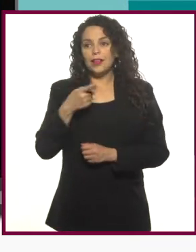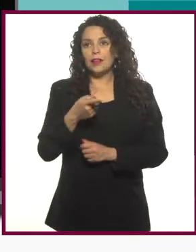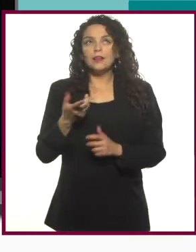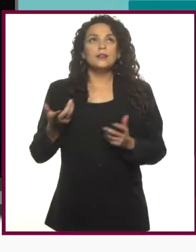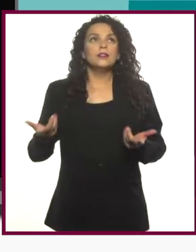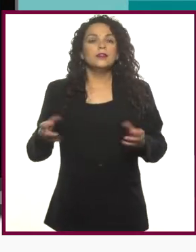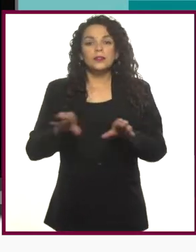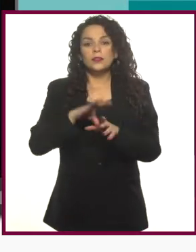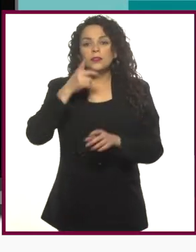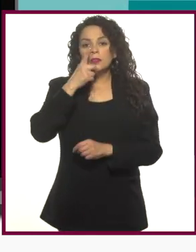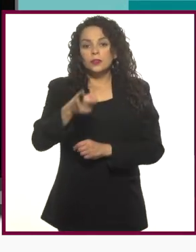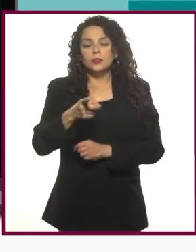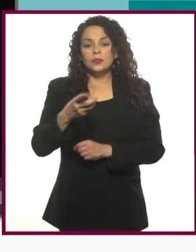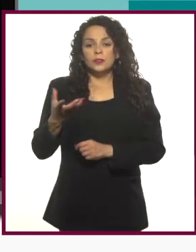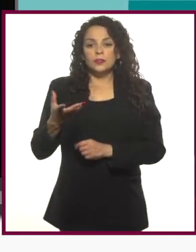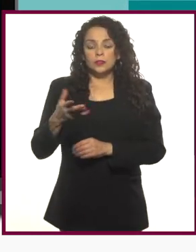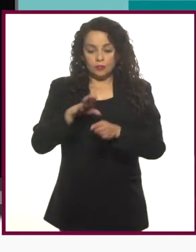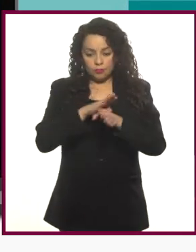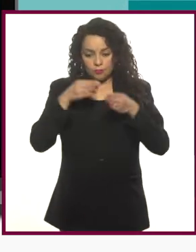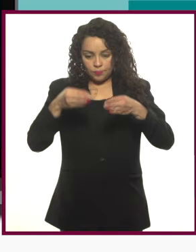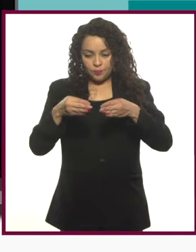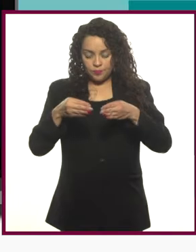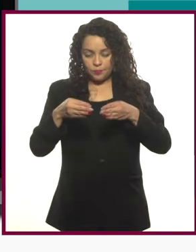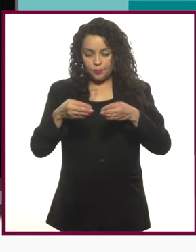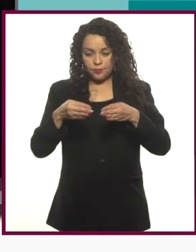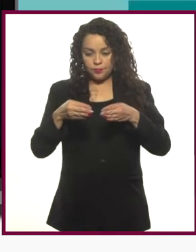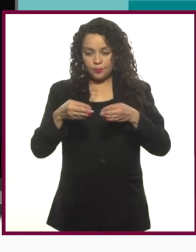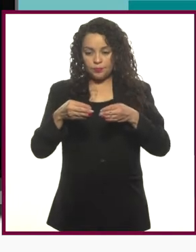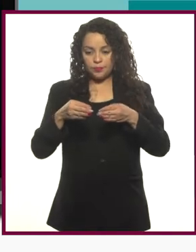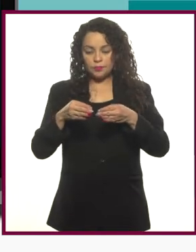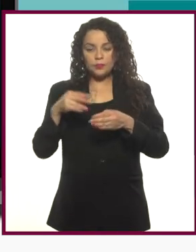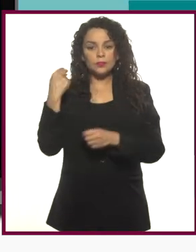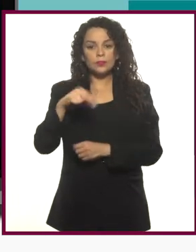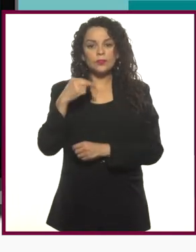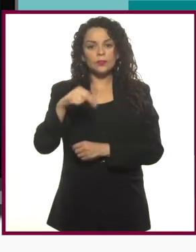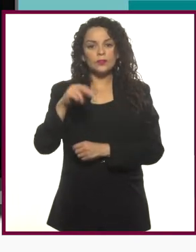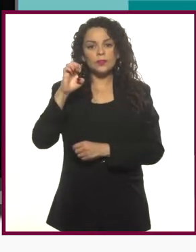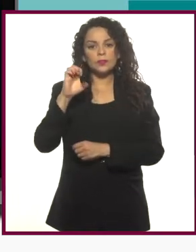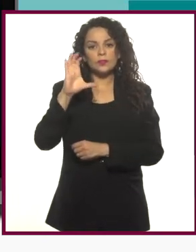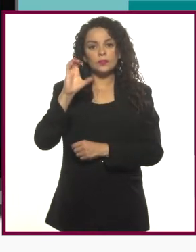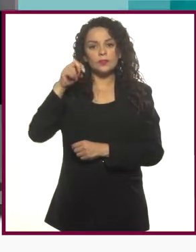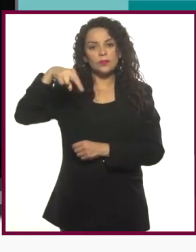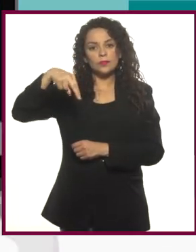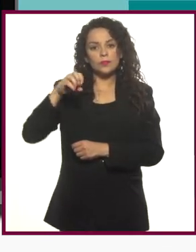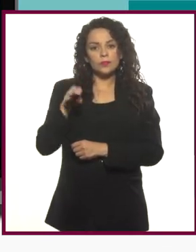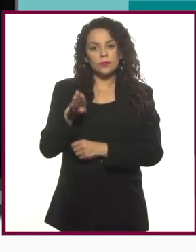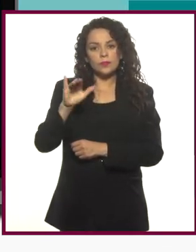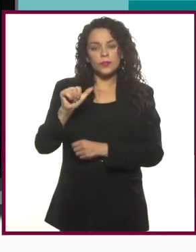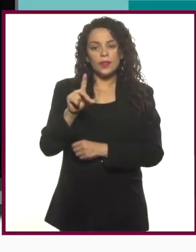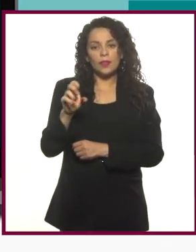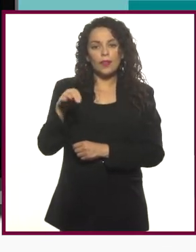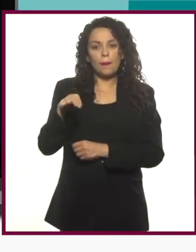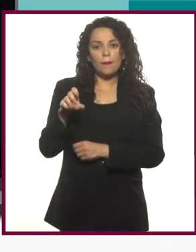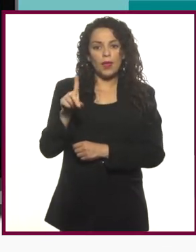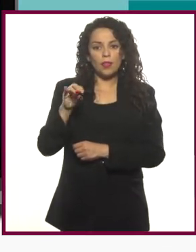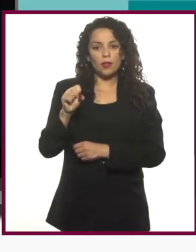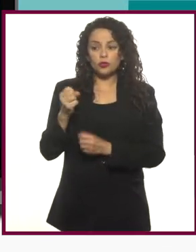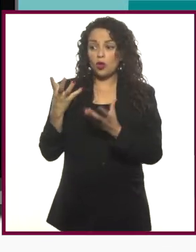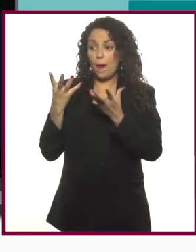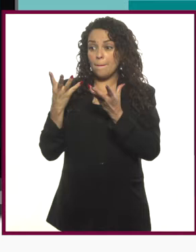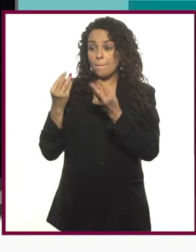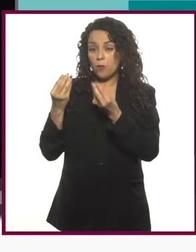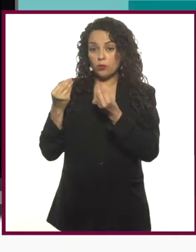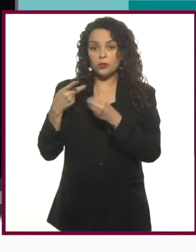esta sorpresa o esta maravilla concentrada en algo que también se llama economía de medios, es